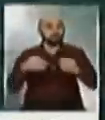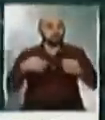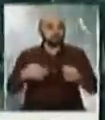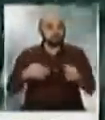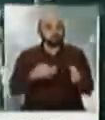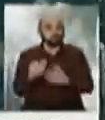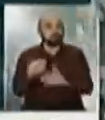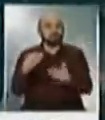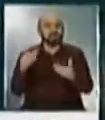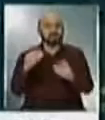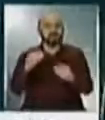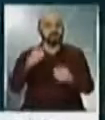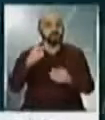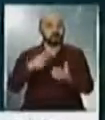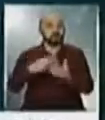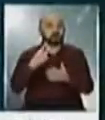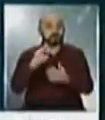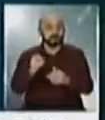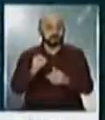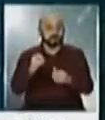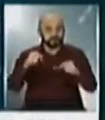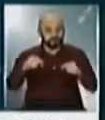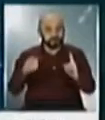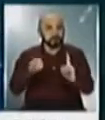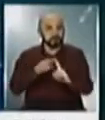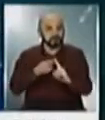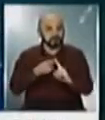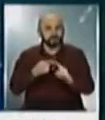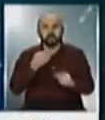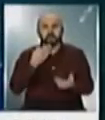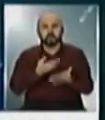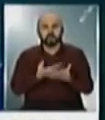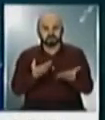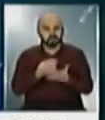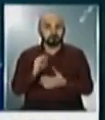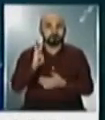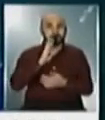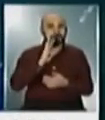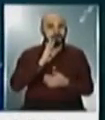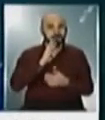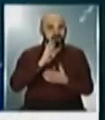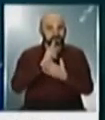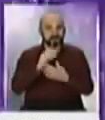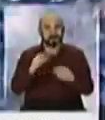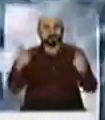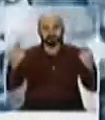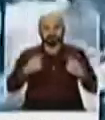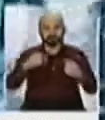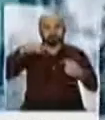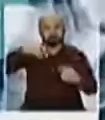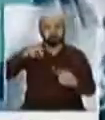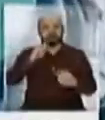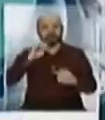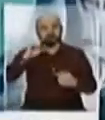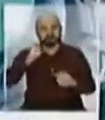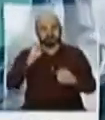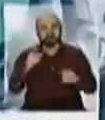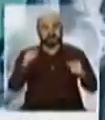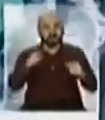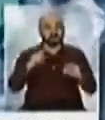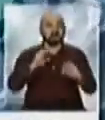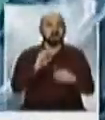8 de Champions 2020 a partido único comenzará este miércoles con el Atalanta frente al PSG de Neymar en la burbuja de